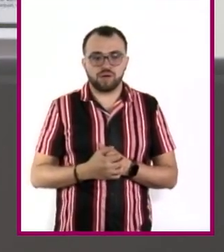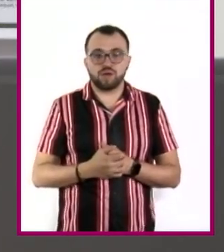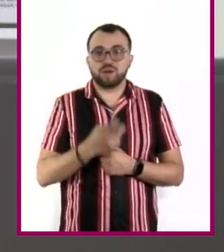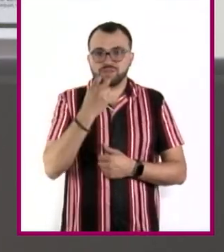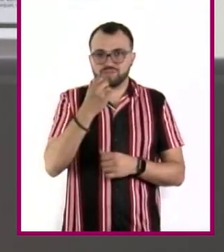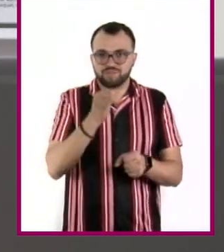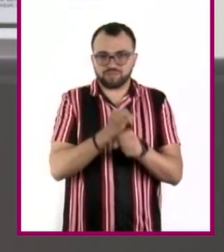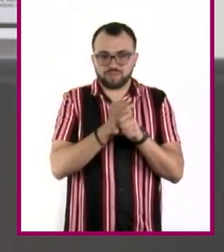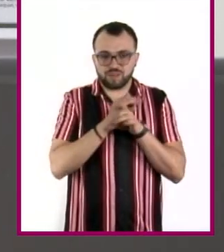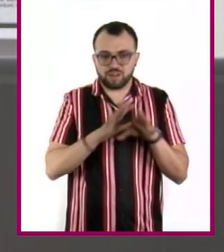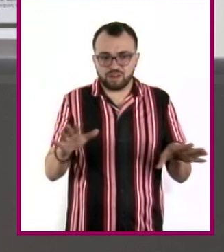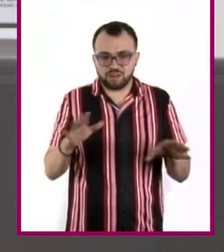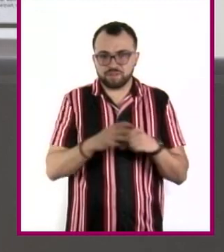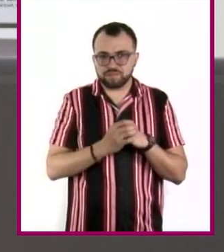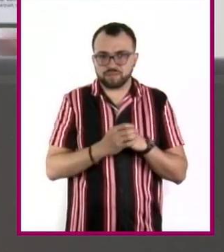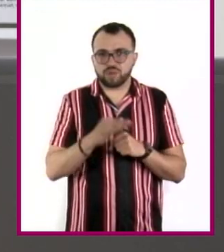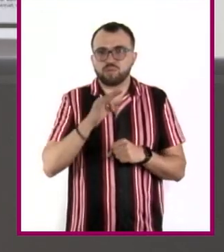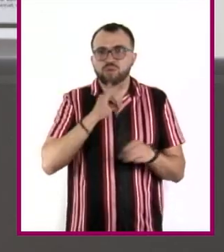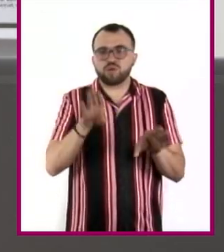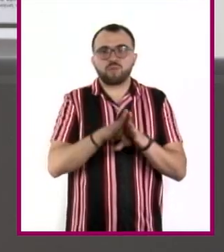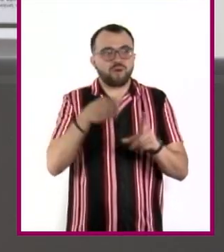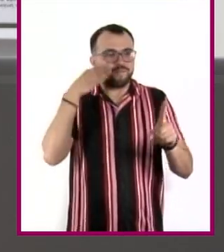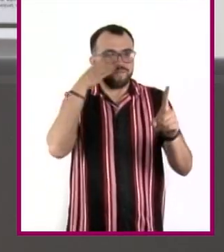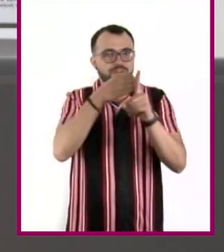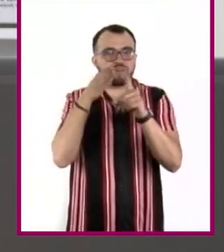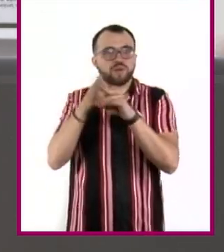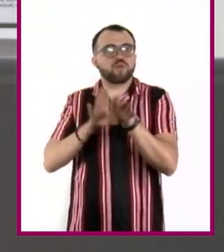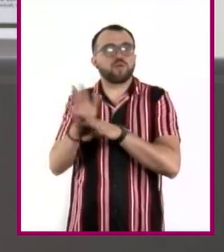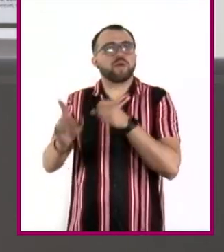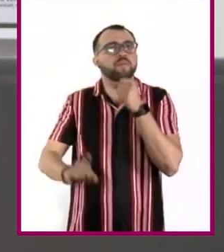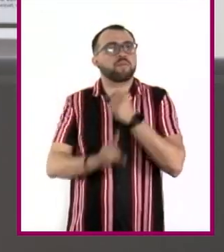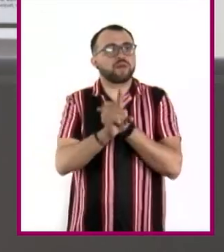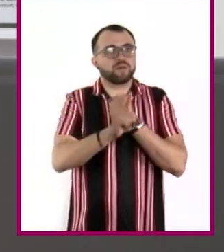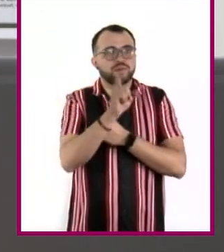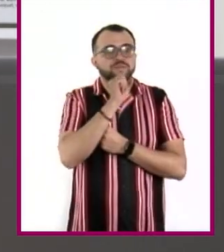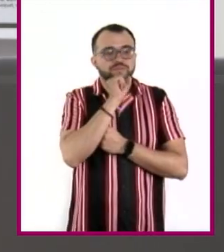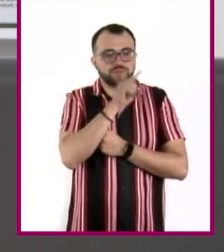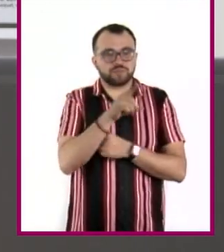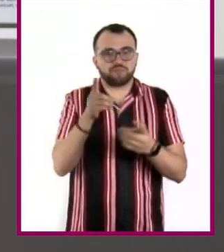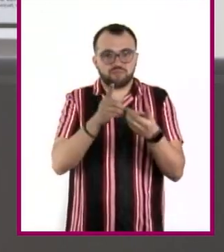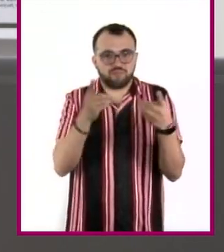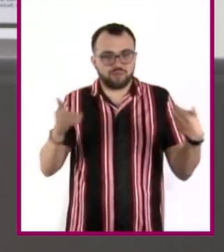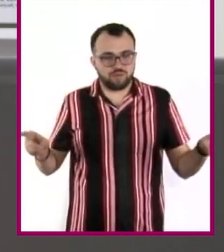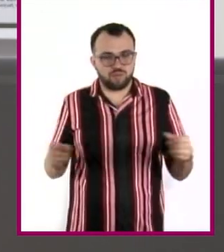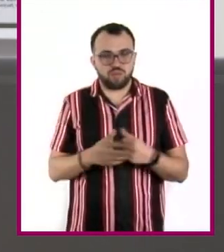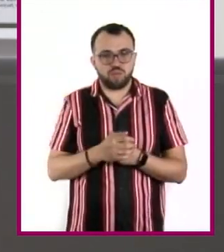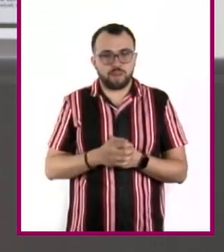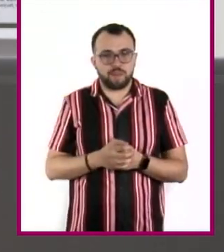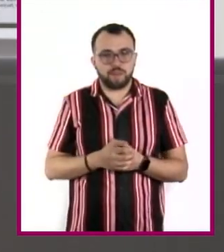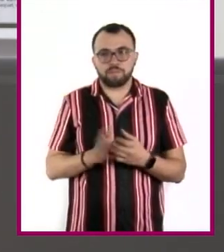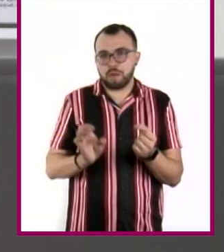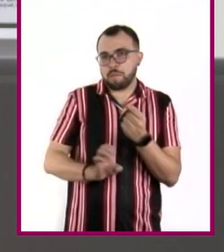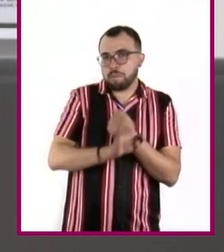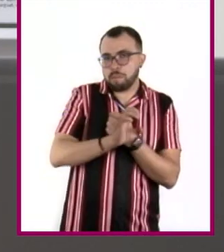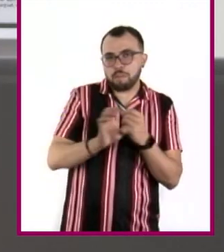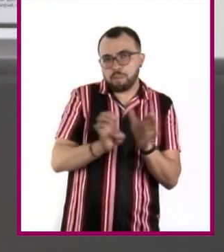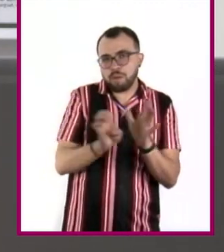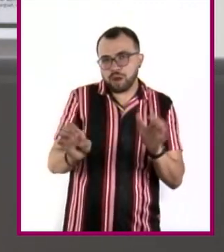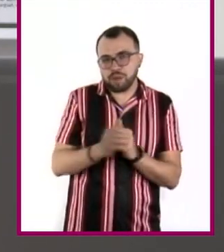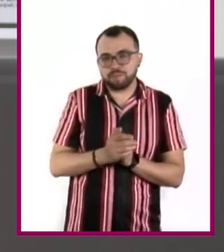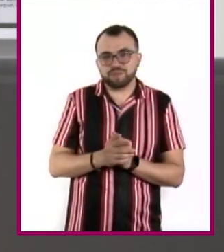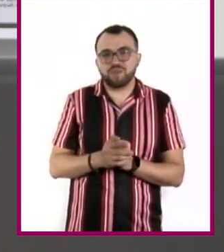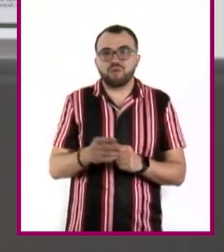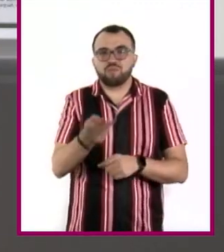esta información, así se podrían enfocar los problemas derivados del subdesarrollo, por ejemplo, la pobreza, el hambre,